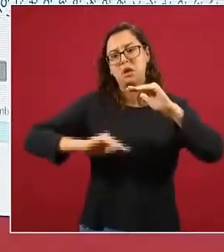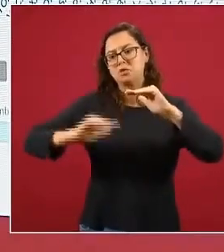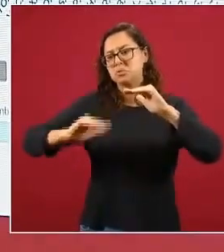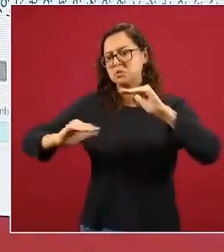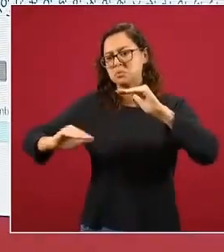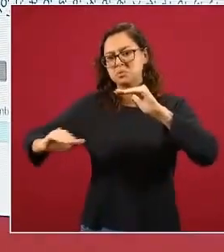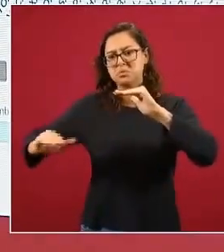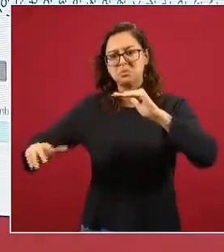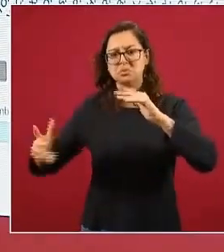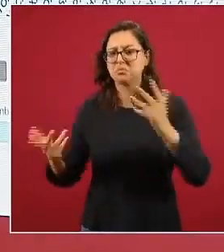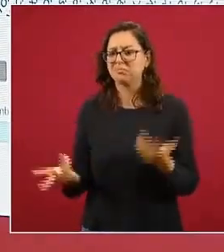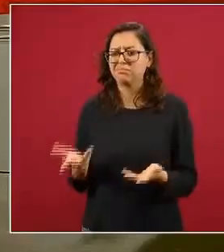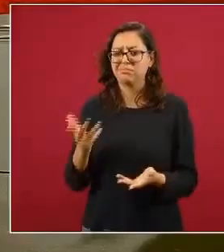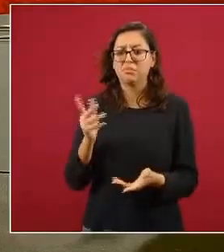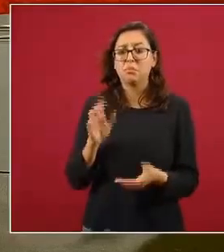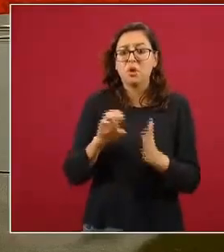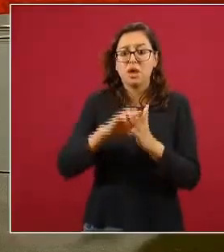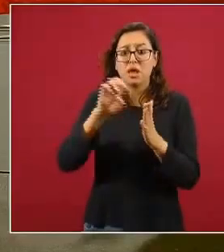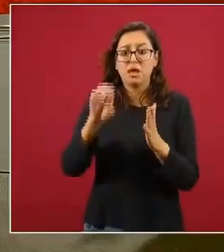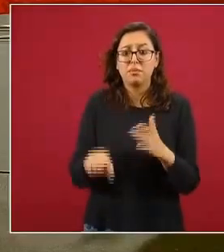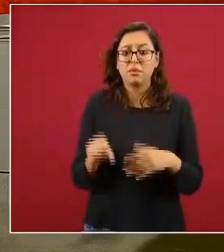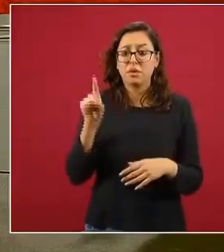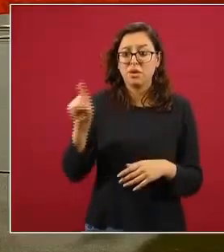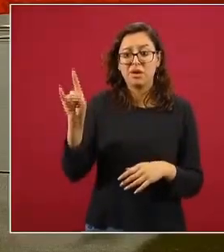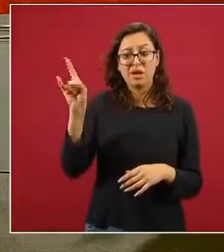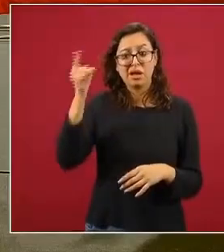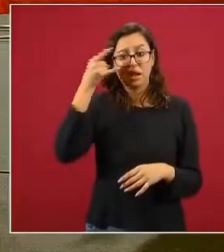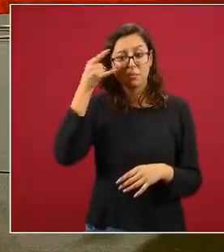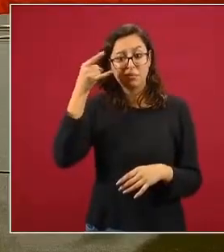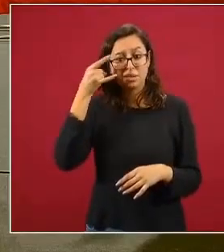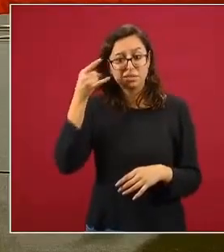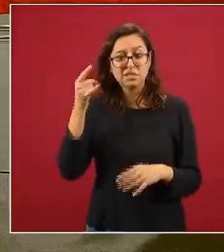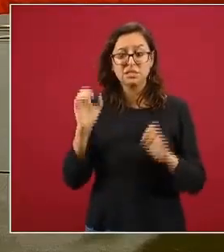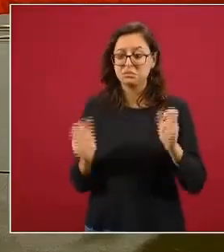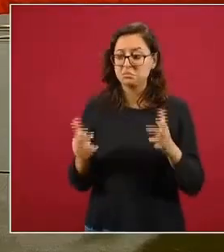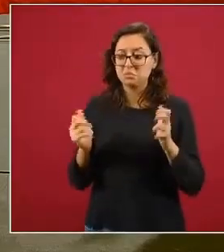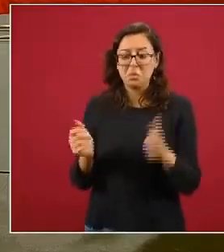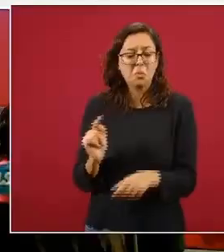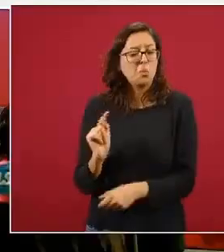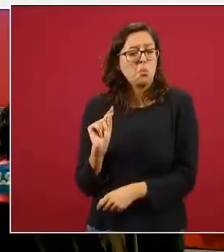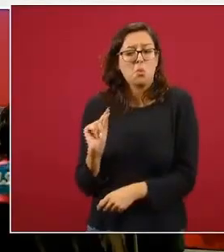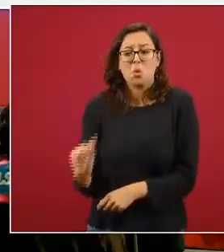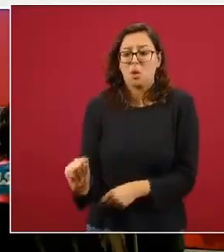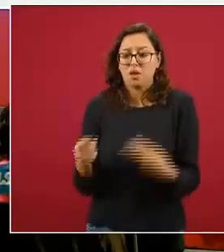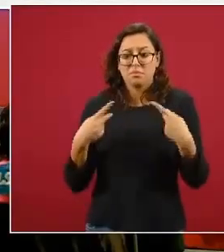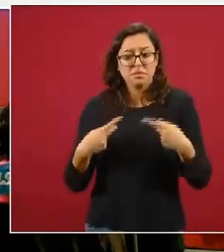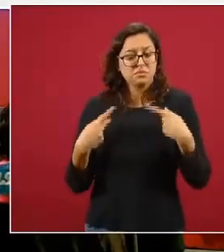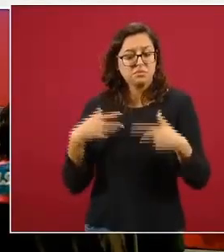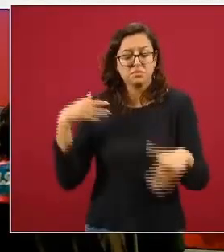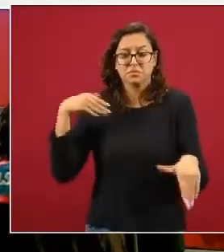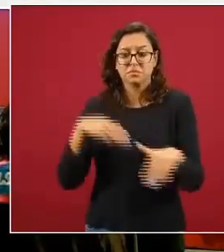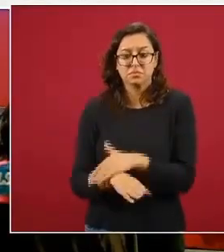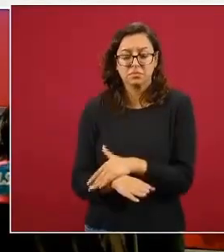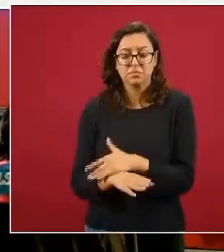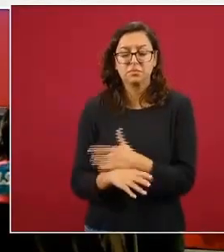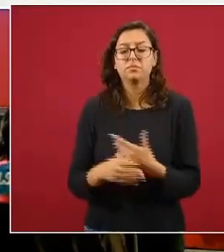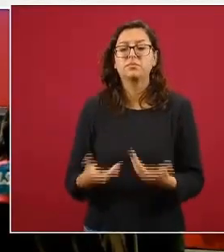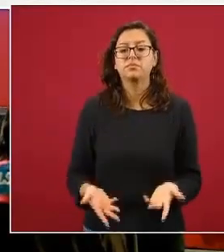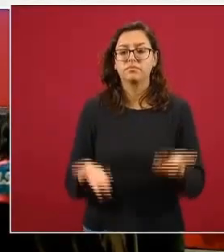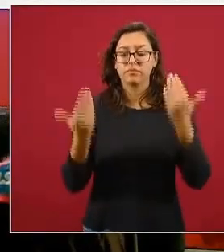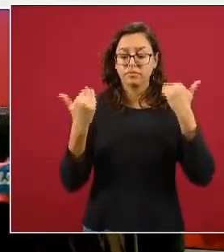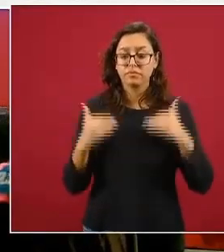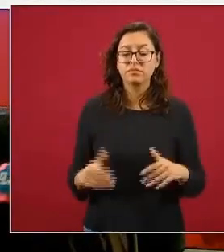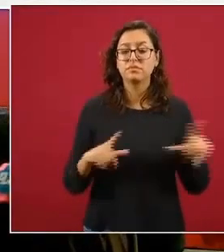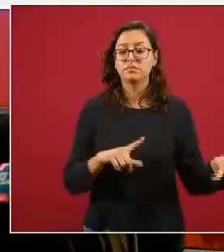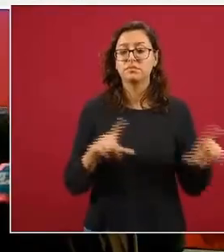bajas o francamente bajas, como es el caso de Campeche y Chiapas. En la siguiente lo que vemos es la misma idea, pero para